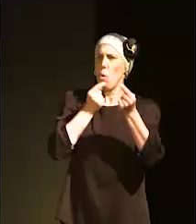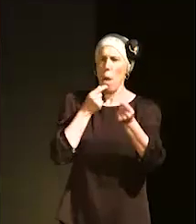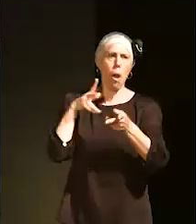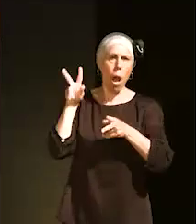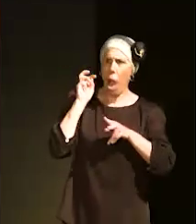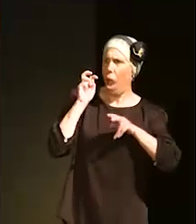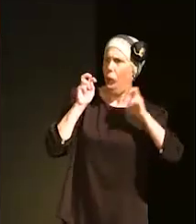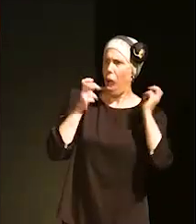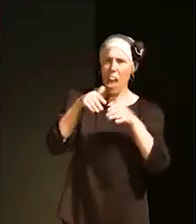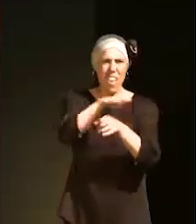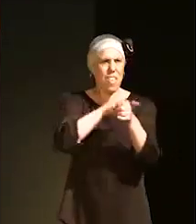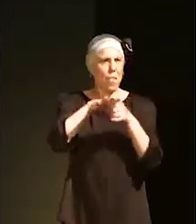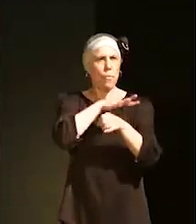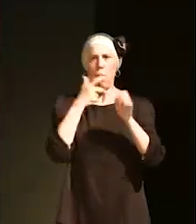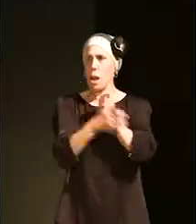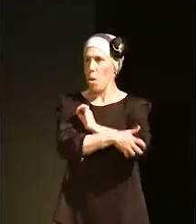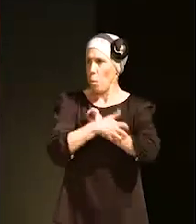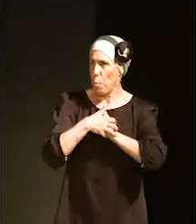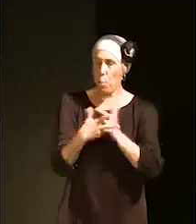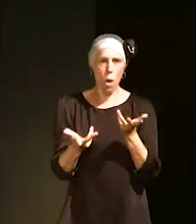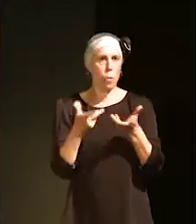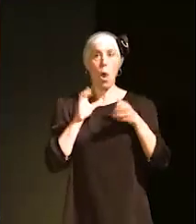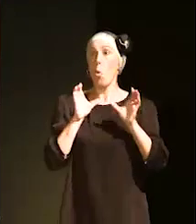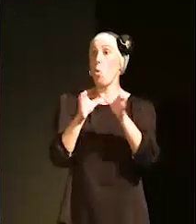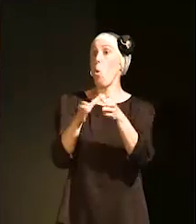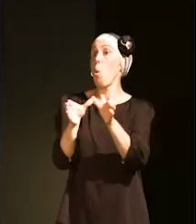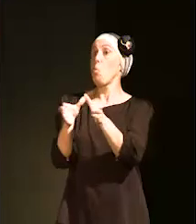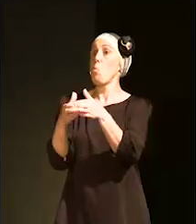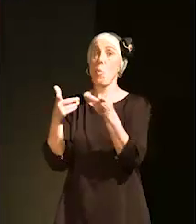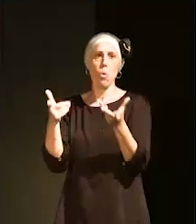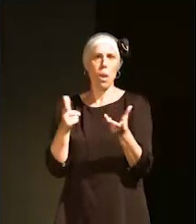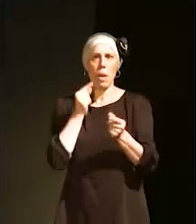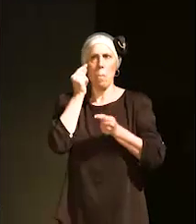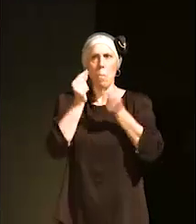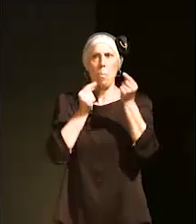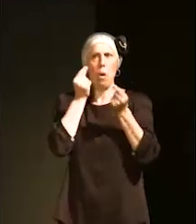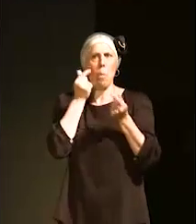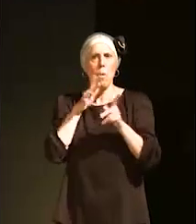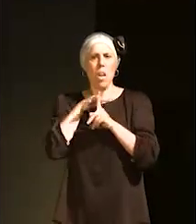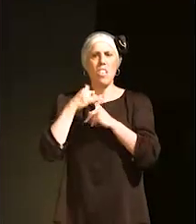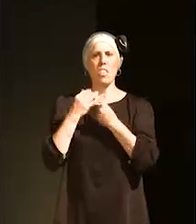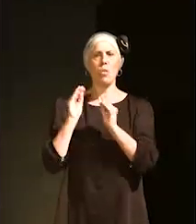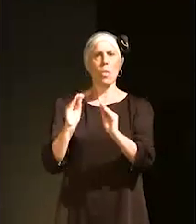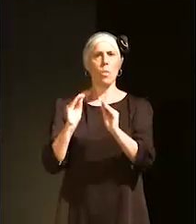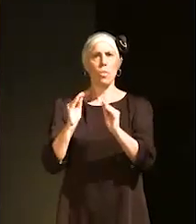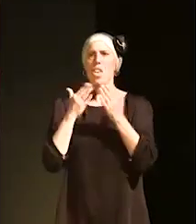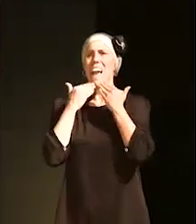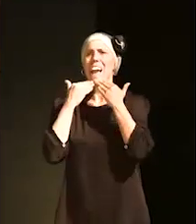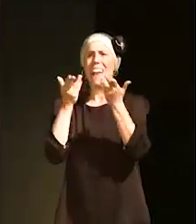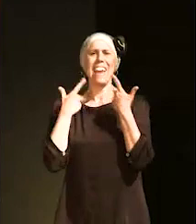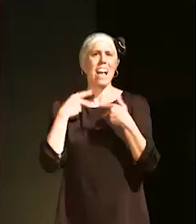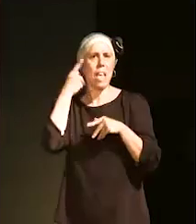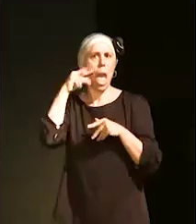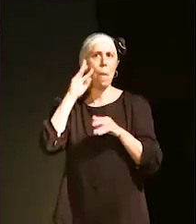barrancos de las comunidades voces que surgieron de vivencias difíciles pero que se han transformado